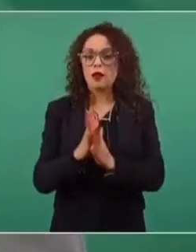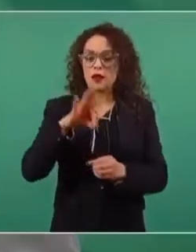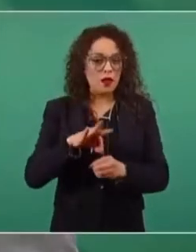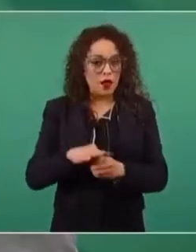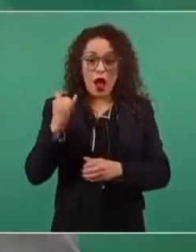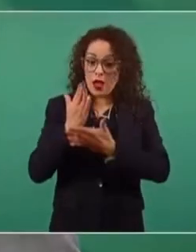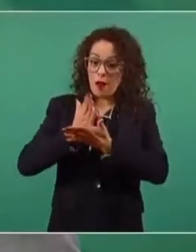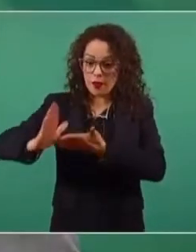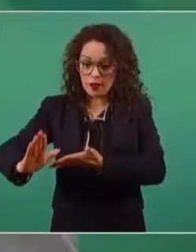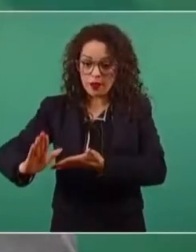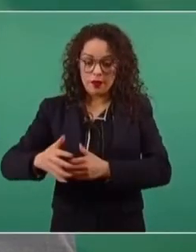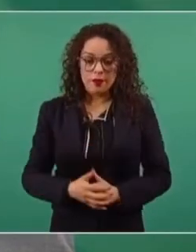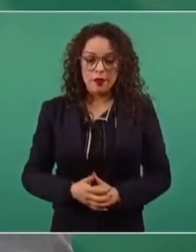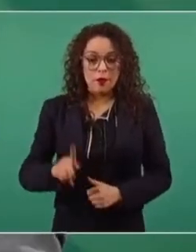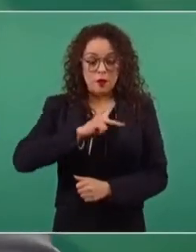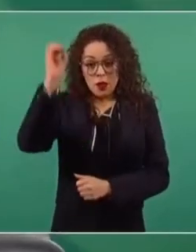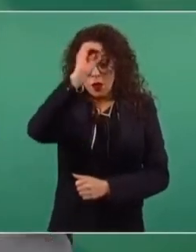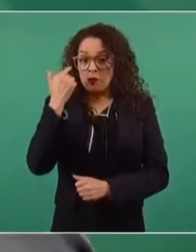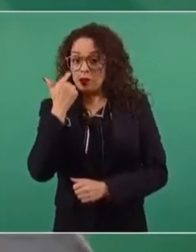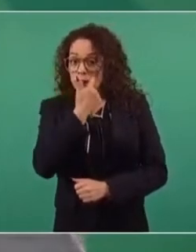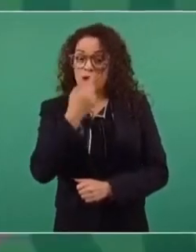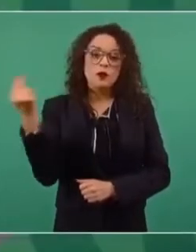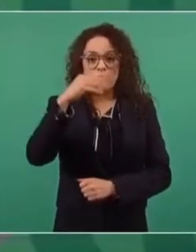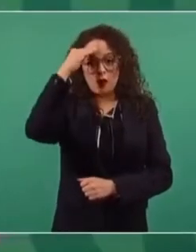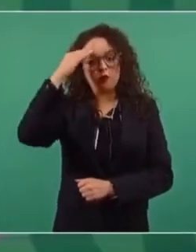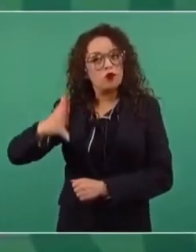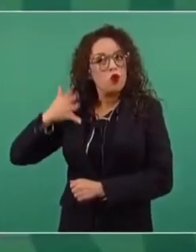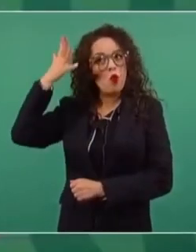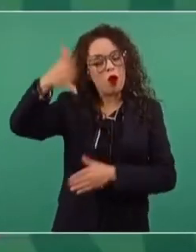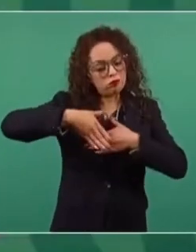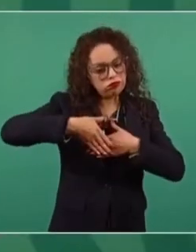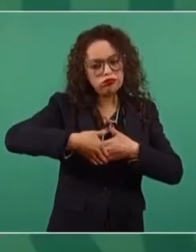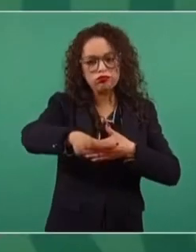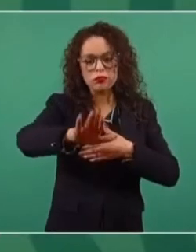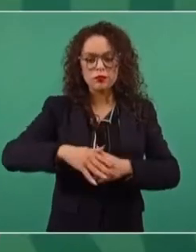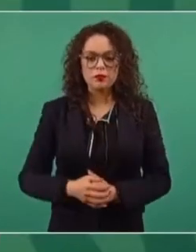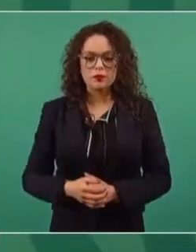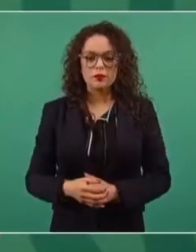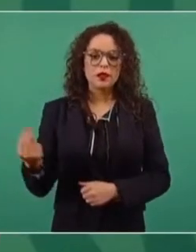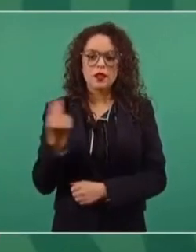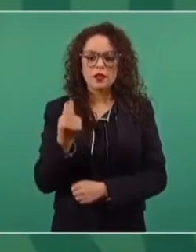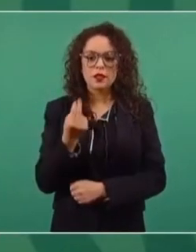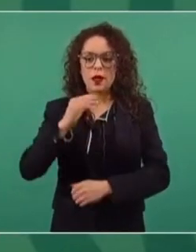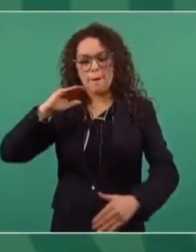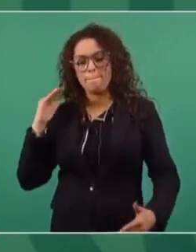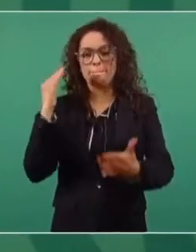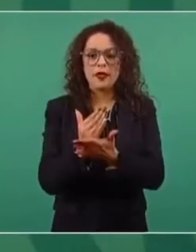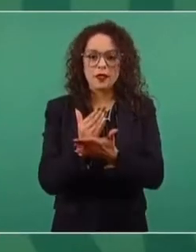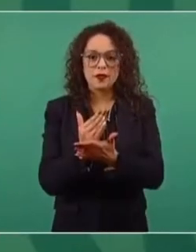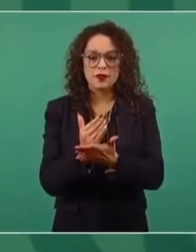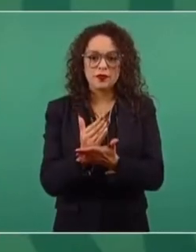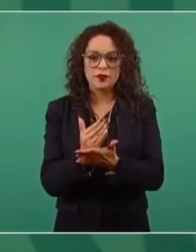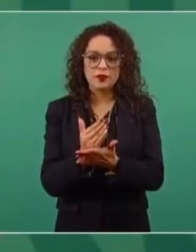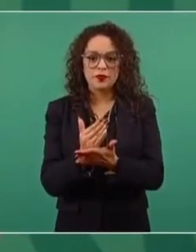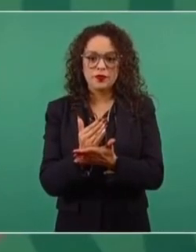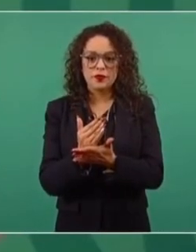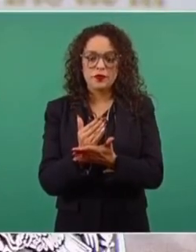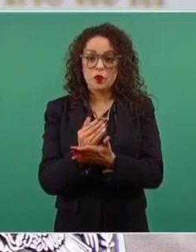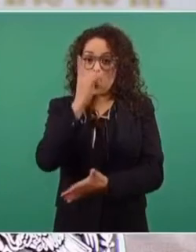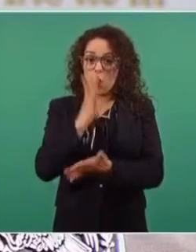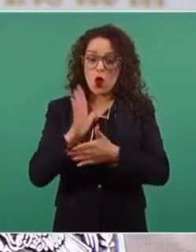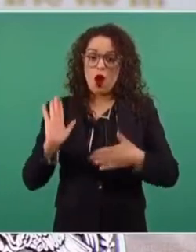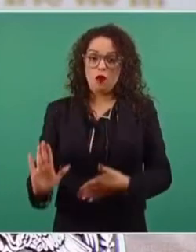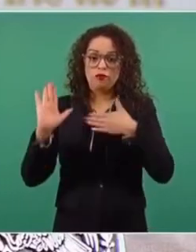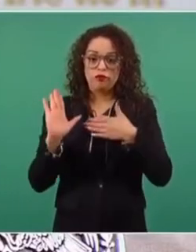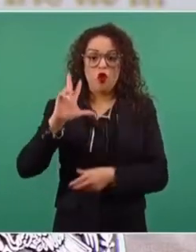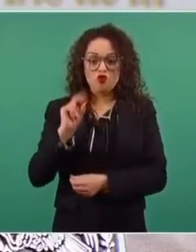consideraba de que teníamos que ver hacia adelante y poner un punto final, solo con el compromiso de la